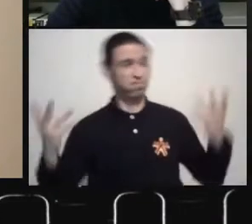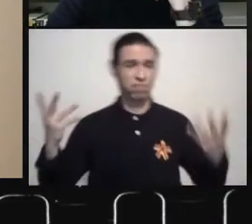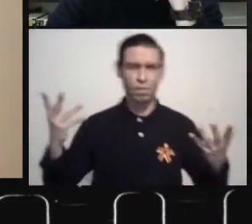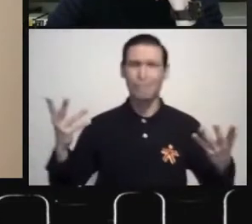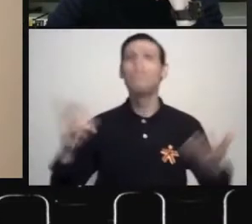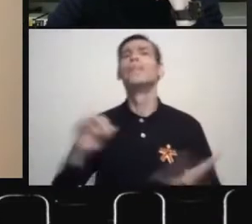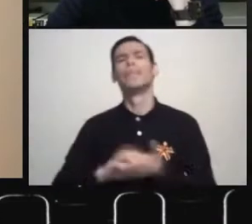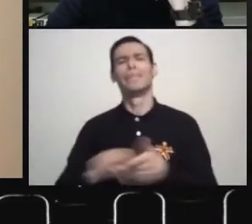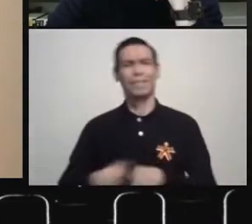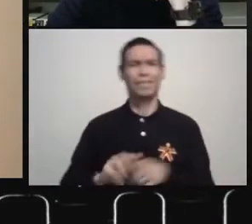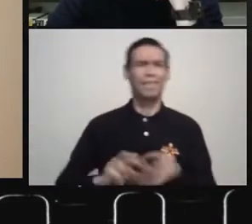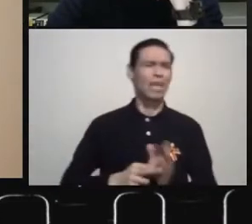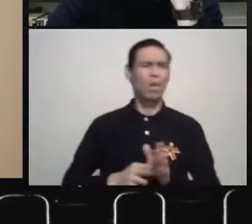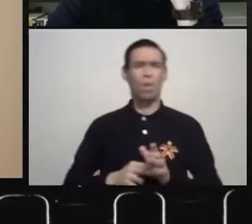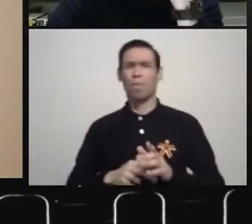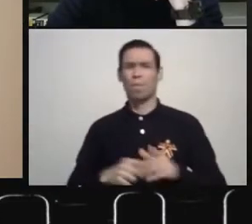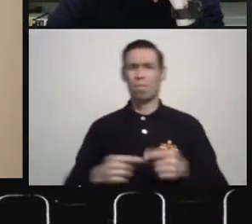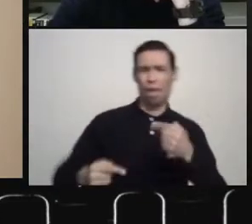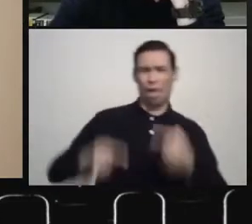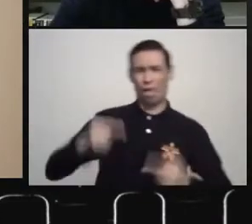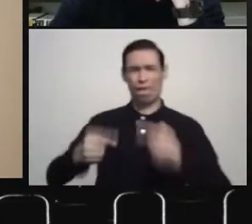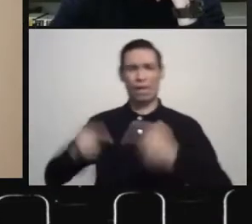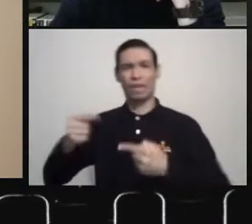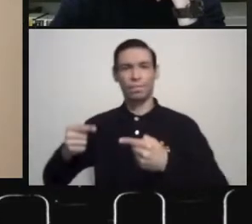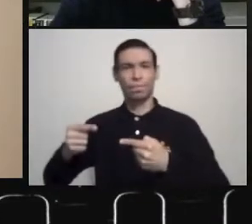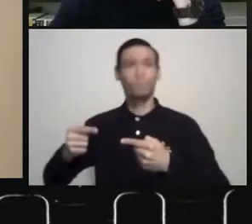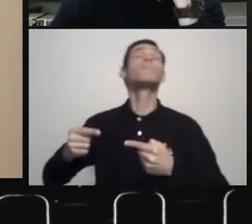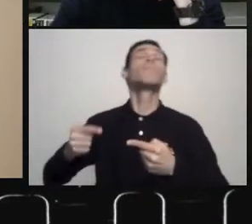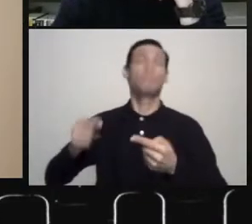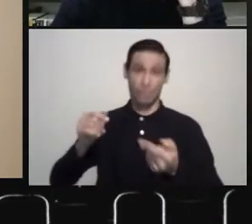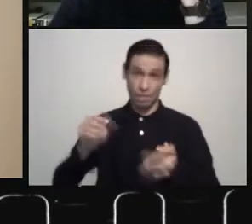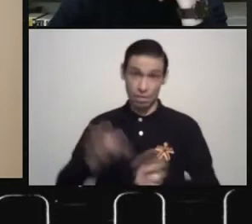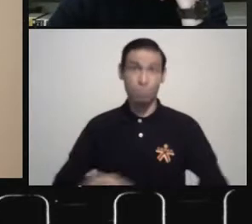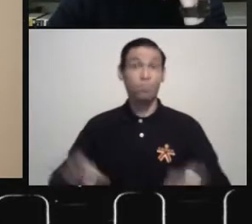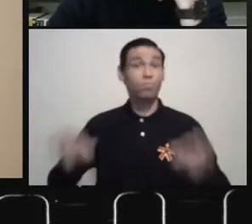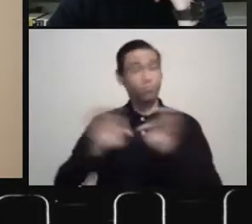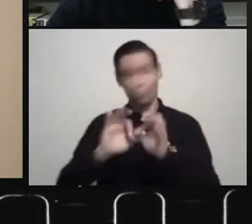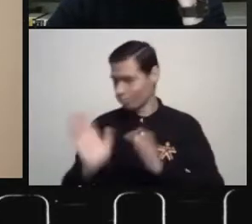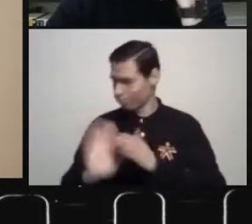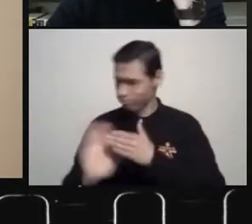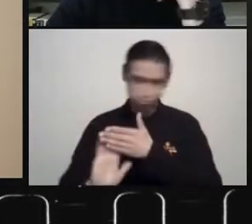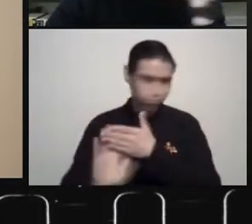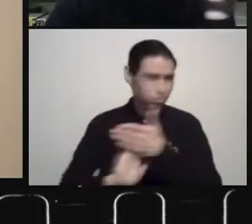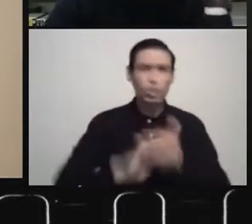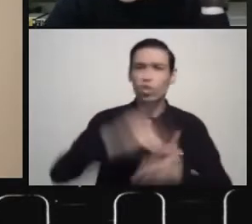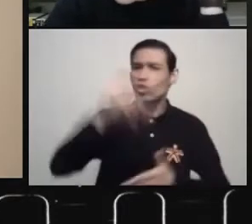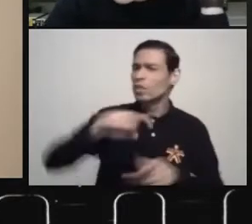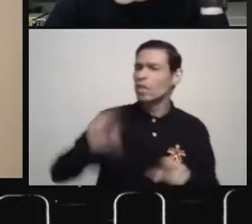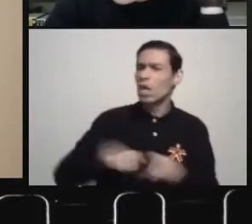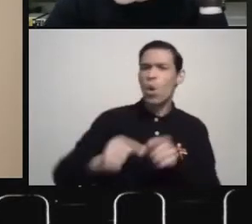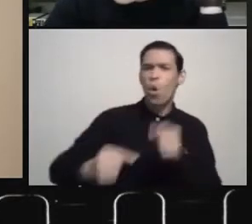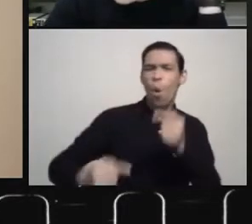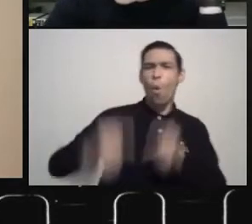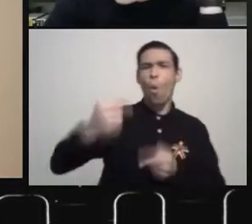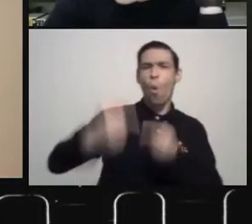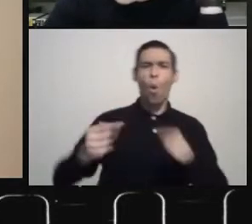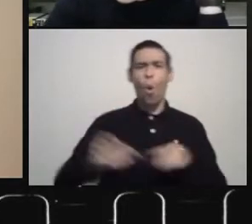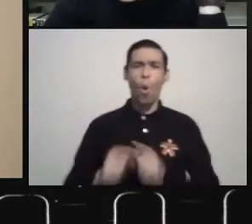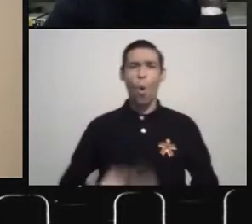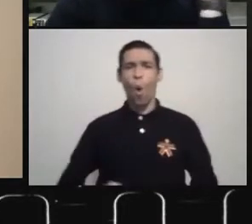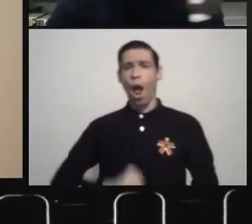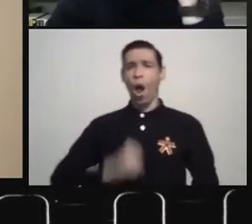esa mala imagen, que es muy importante que los estudiantes sepan que no tiene por qué ser así, no tiene por qué ser una pelea permanente ni una guerra de egos entre los